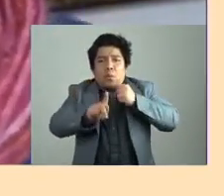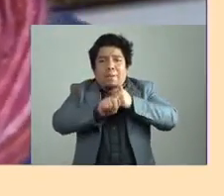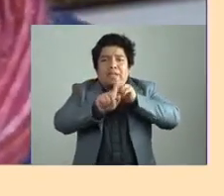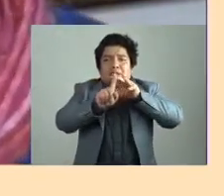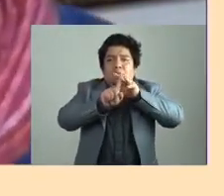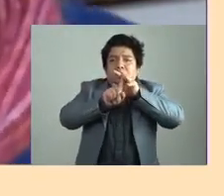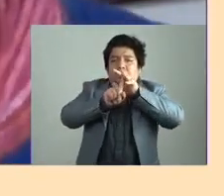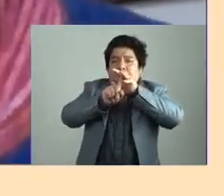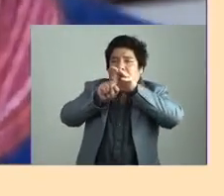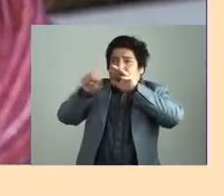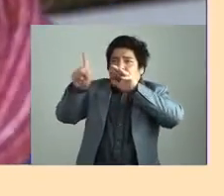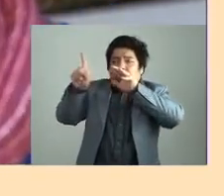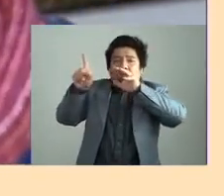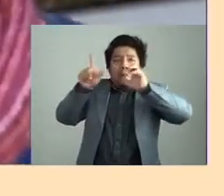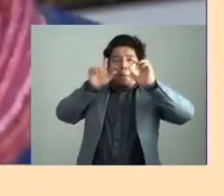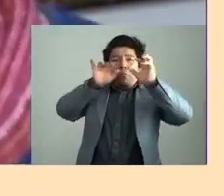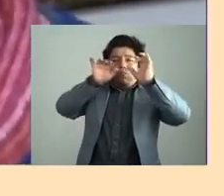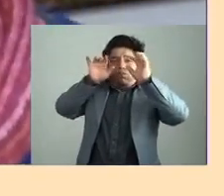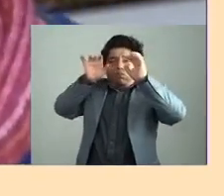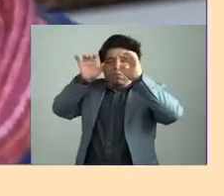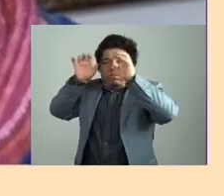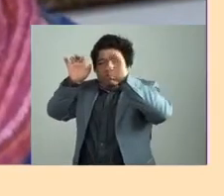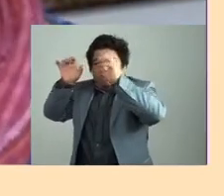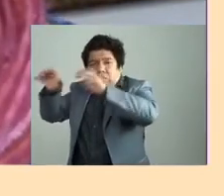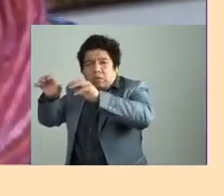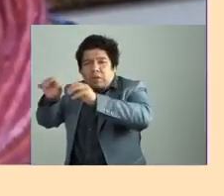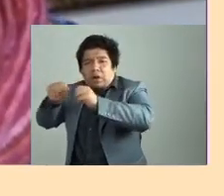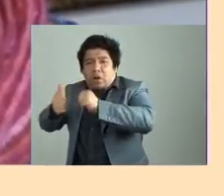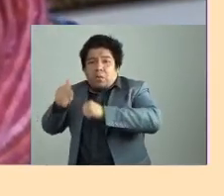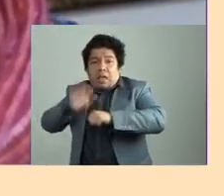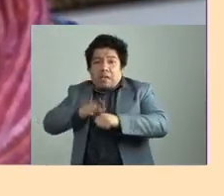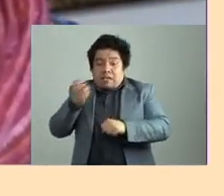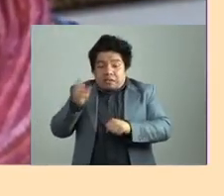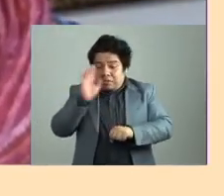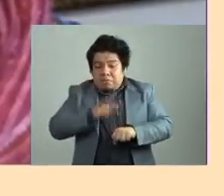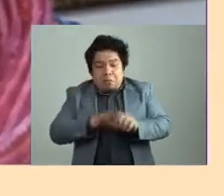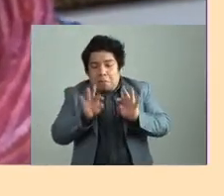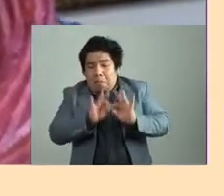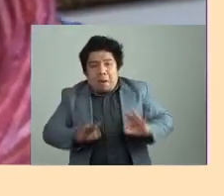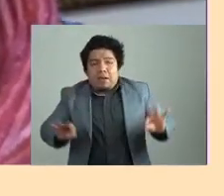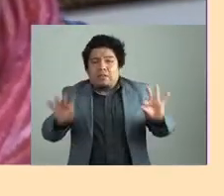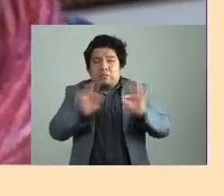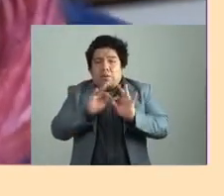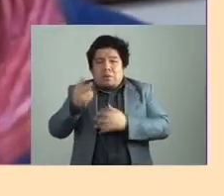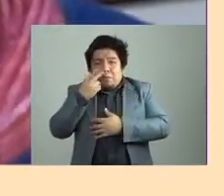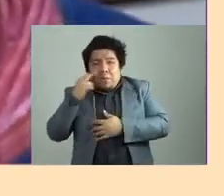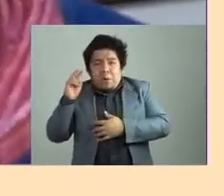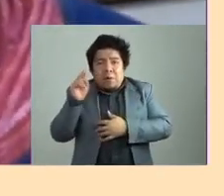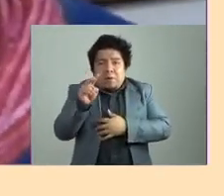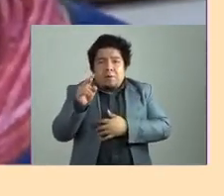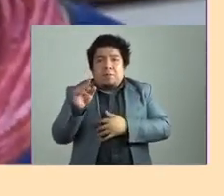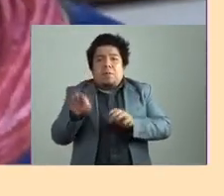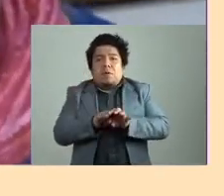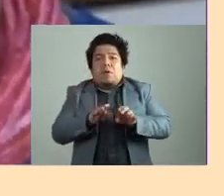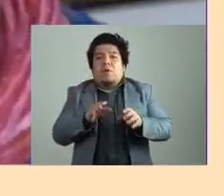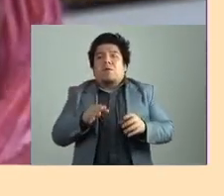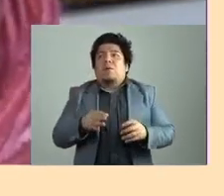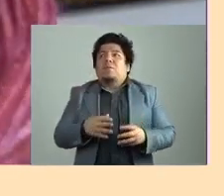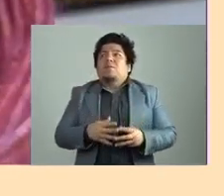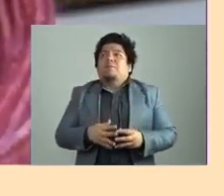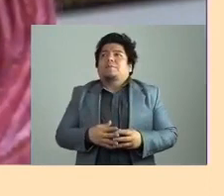visto son la consecuencia más inmediata de este proceso de disposición